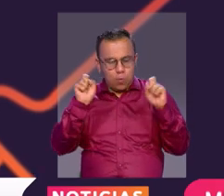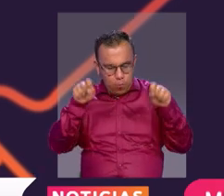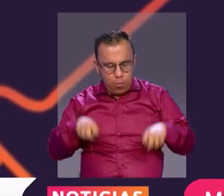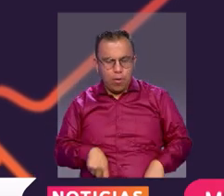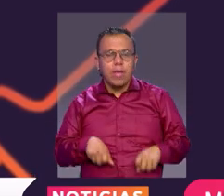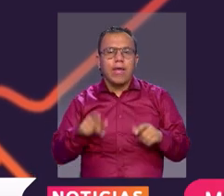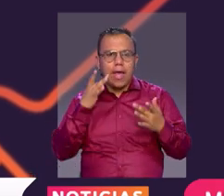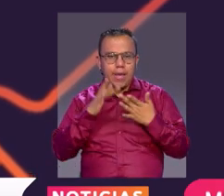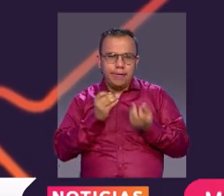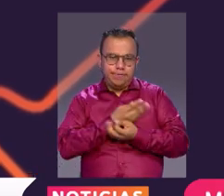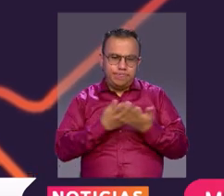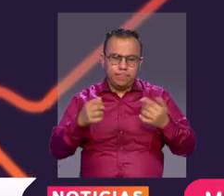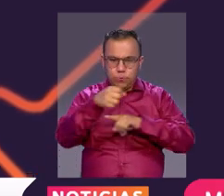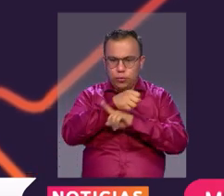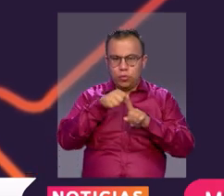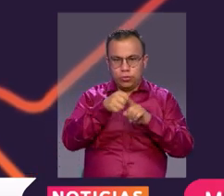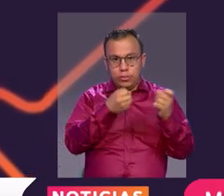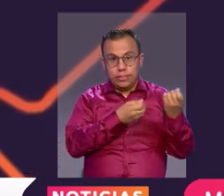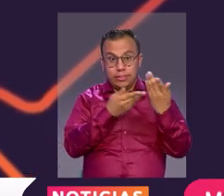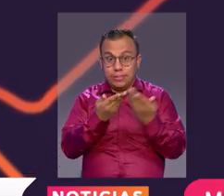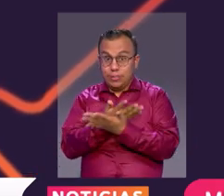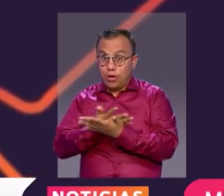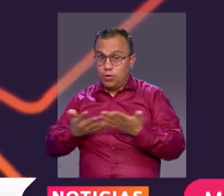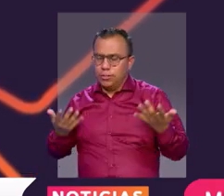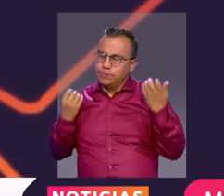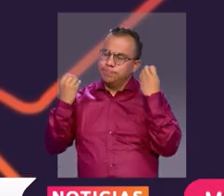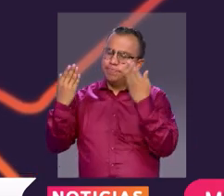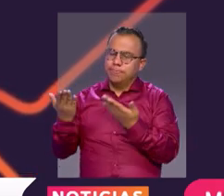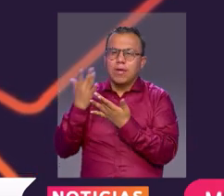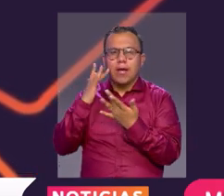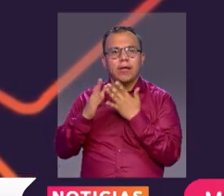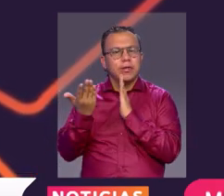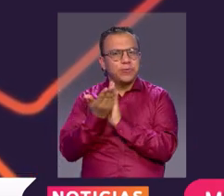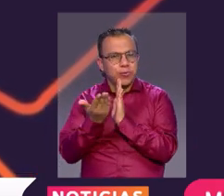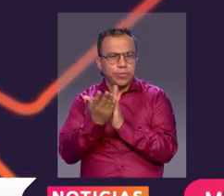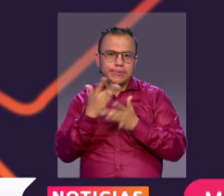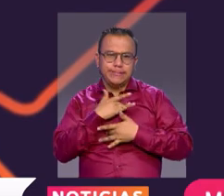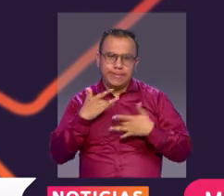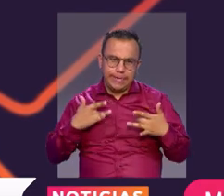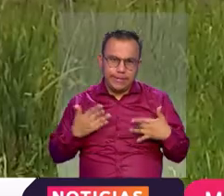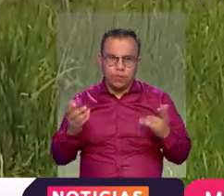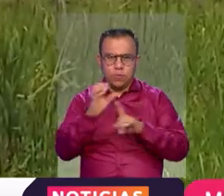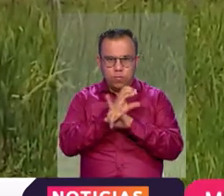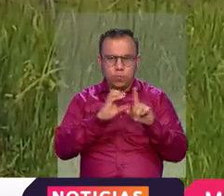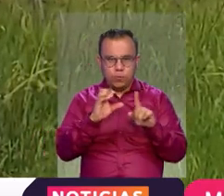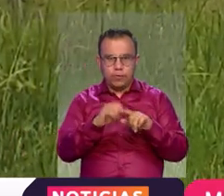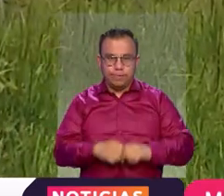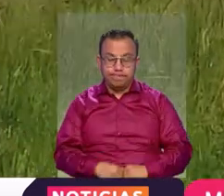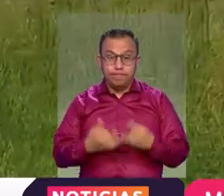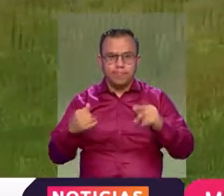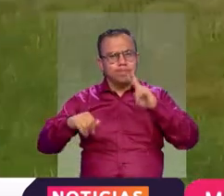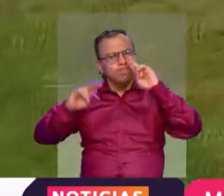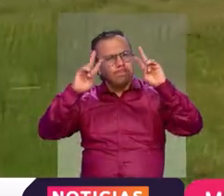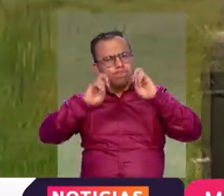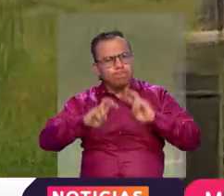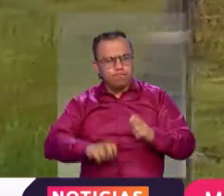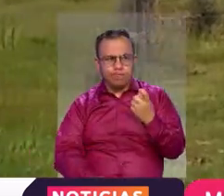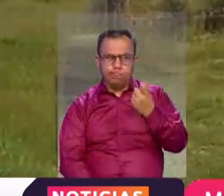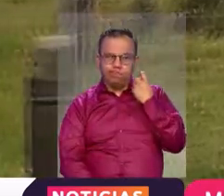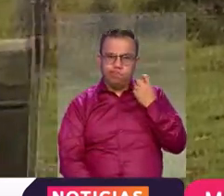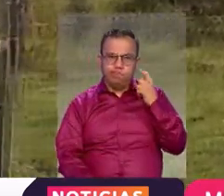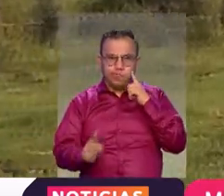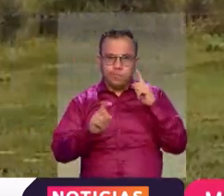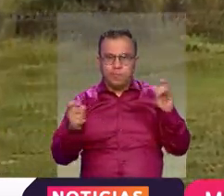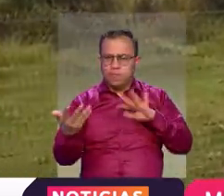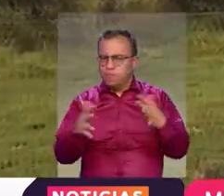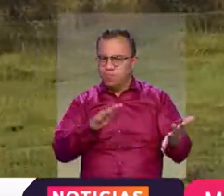llegar con una oferta social robusta en materia de educación, de salud, de cultura. Las investigaciones más recientes